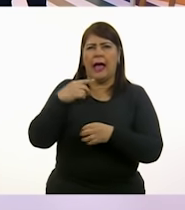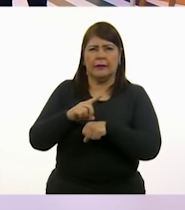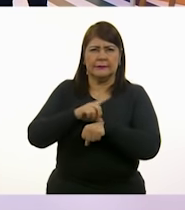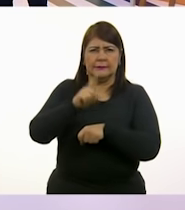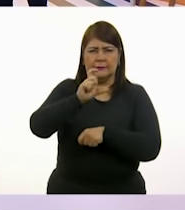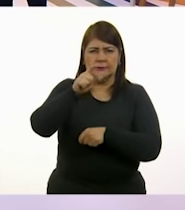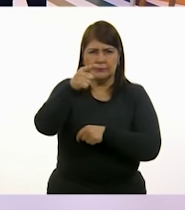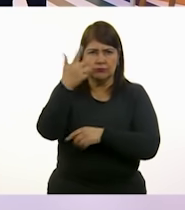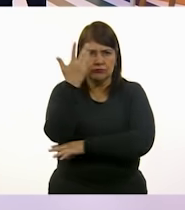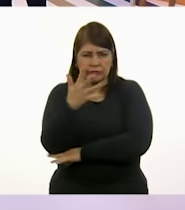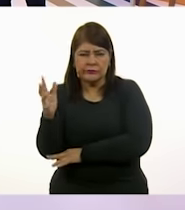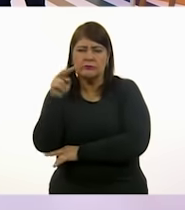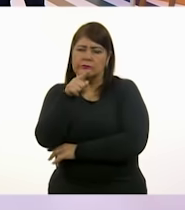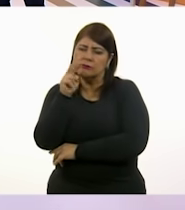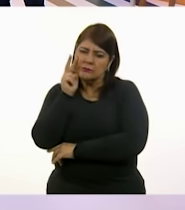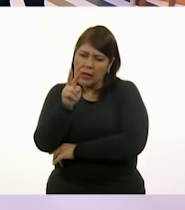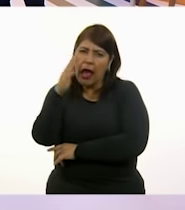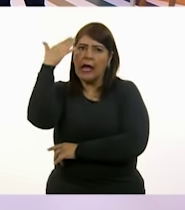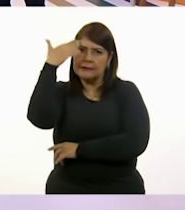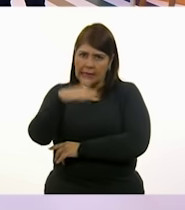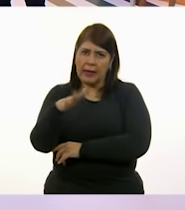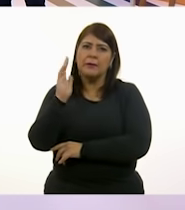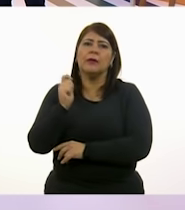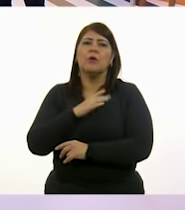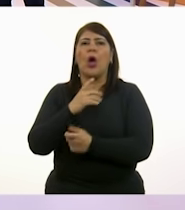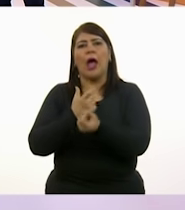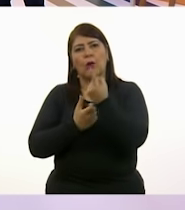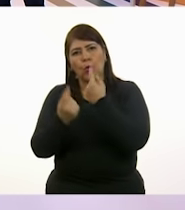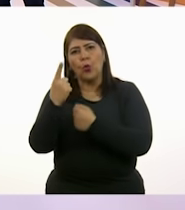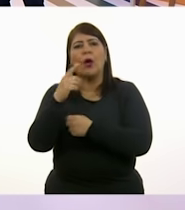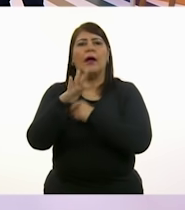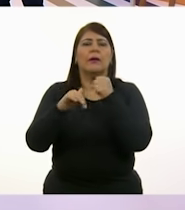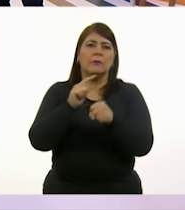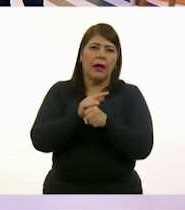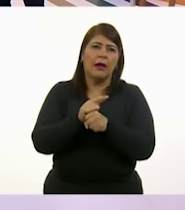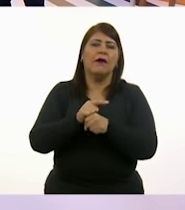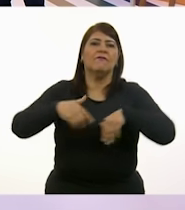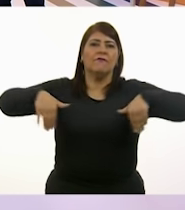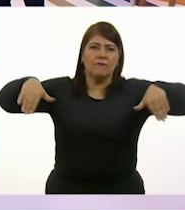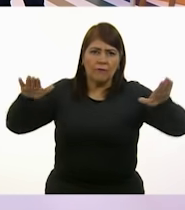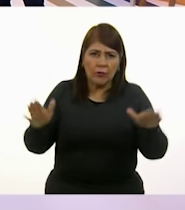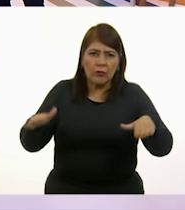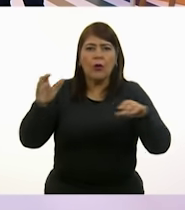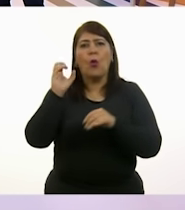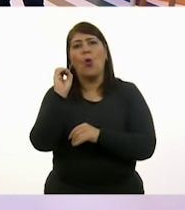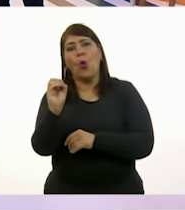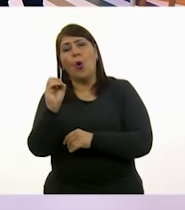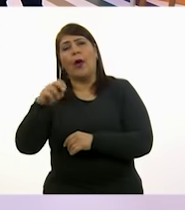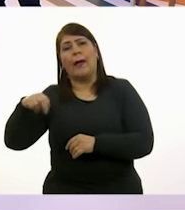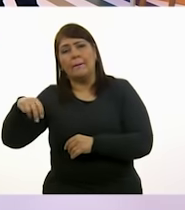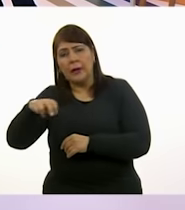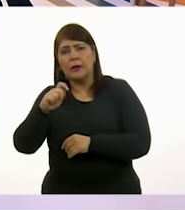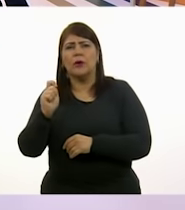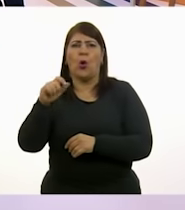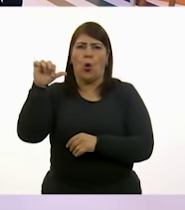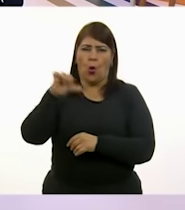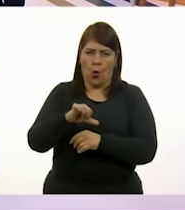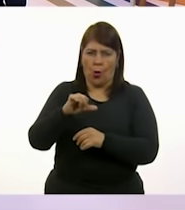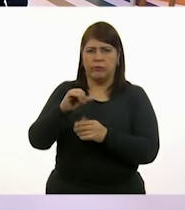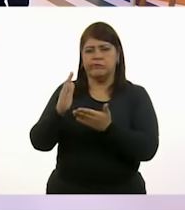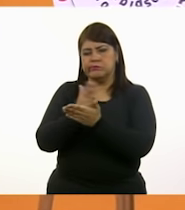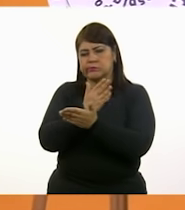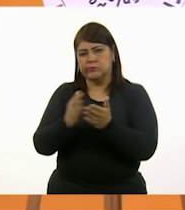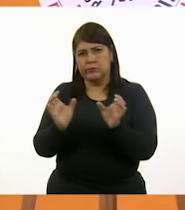algunos animales vuelan y otros caminan Hoy vamos a ver no solamente cuáles vuelan o caminan Sino también vamos a